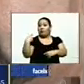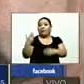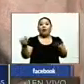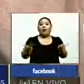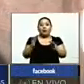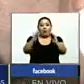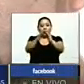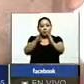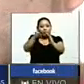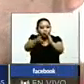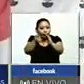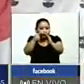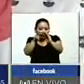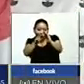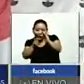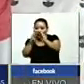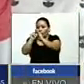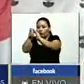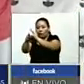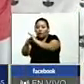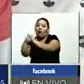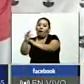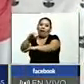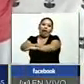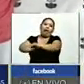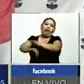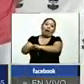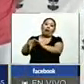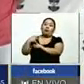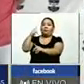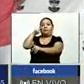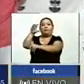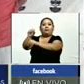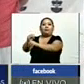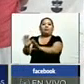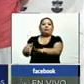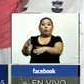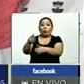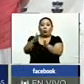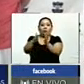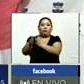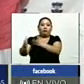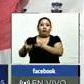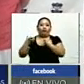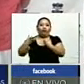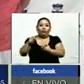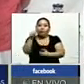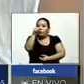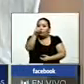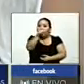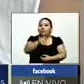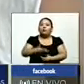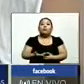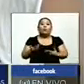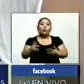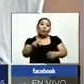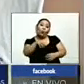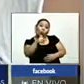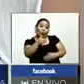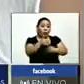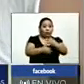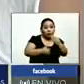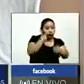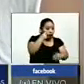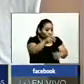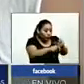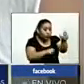estaba realizando, ¿verdad?, es que ya se procede a la captura en flagrancia por esta cantidad de marihuana que se le incautó. En otro procedimiento,